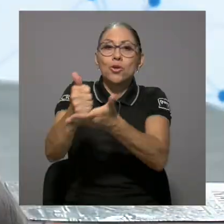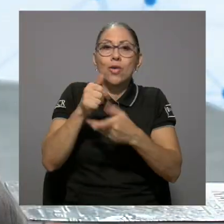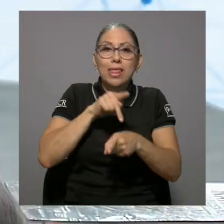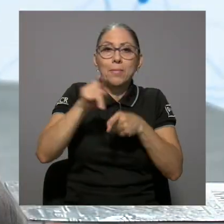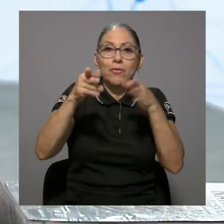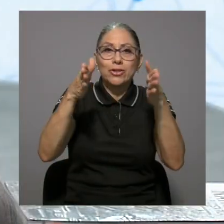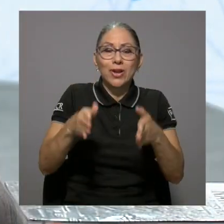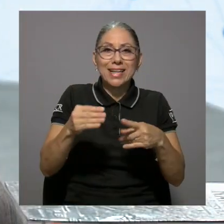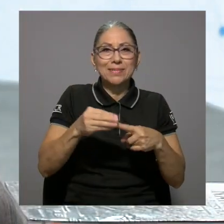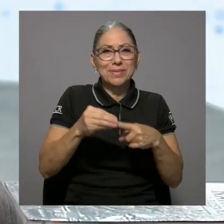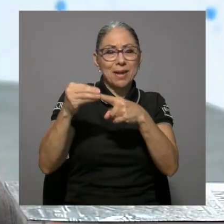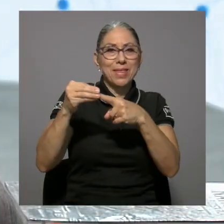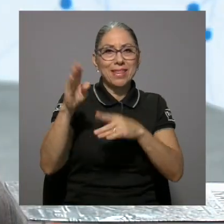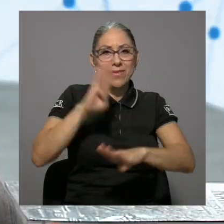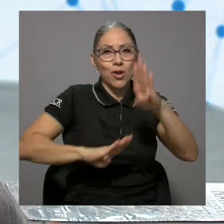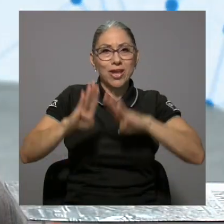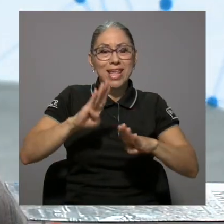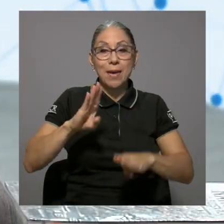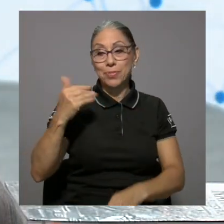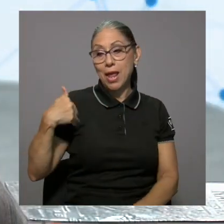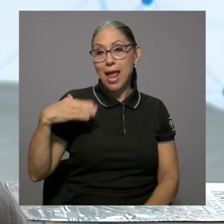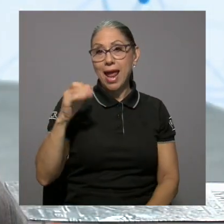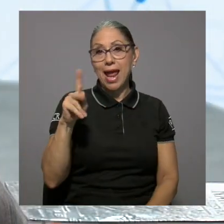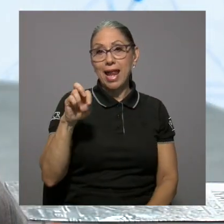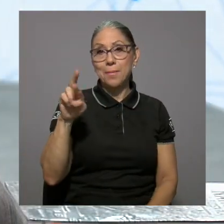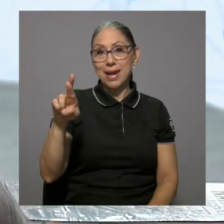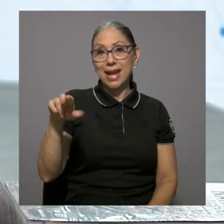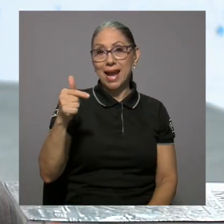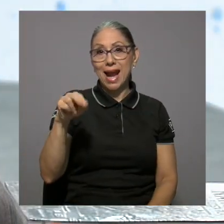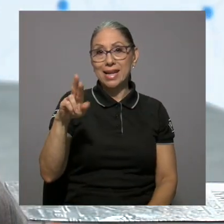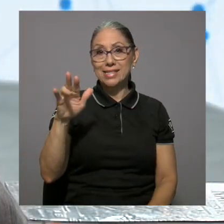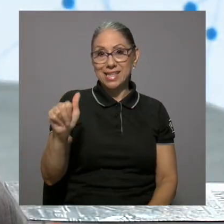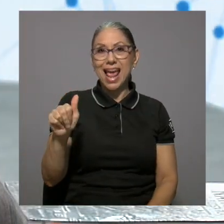Biología. Elmer García fue uno que nos ayudó desde un inicio con este